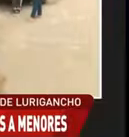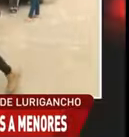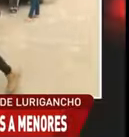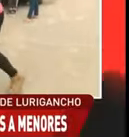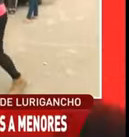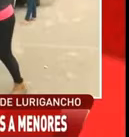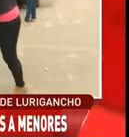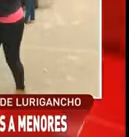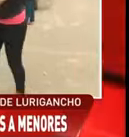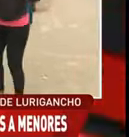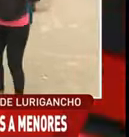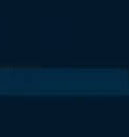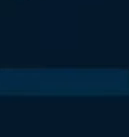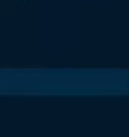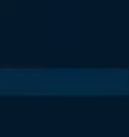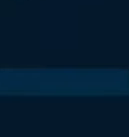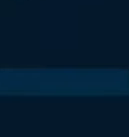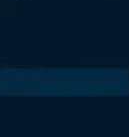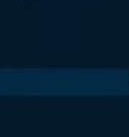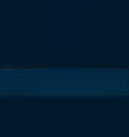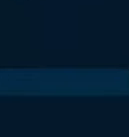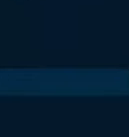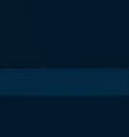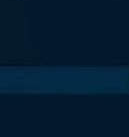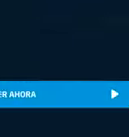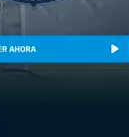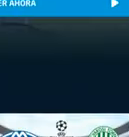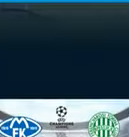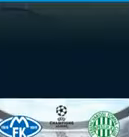El domingo fue realmente